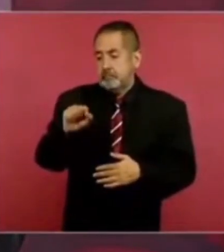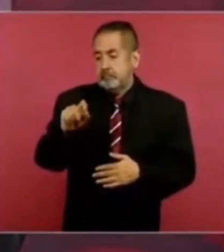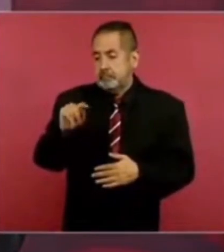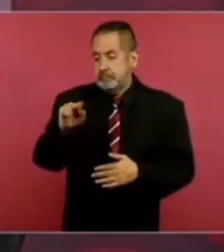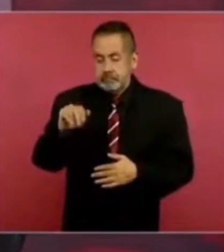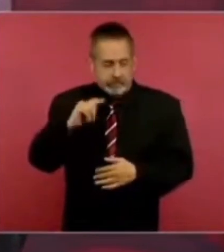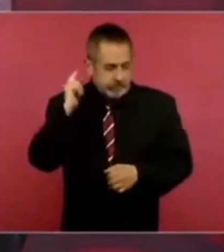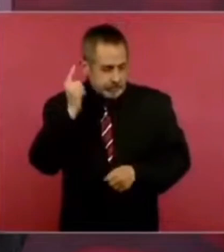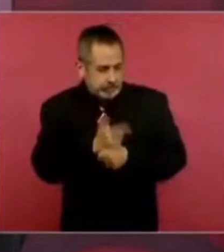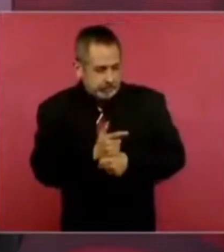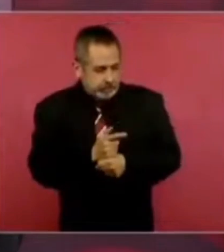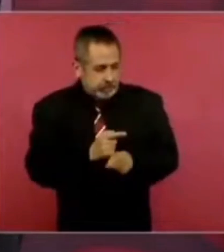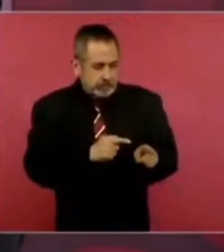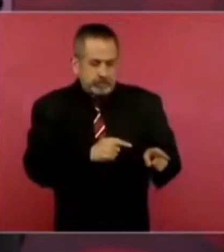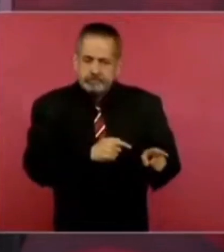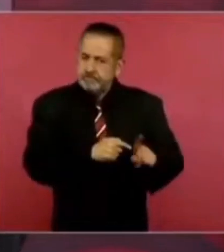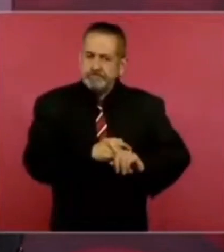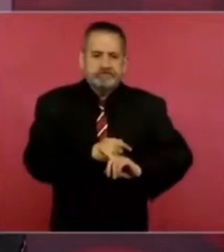descubre esto,